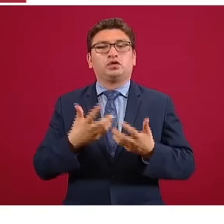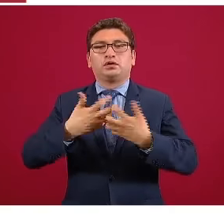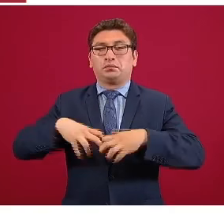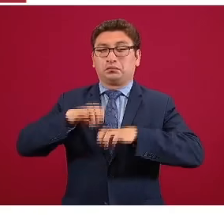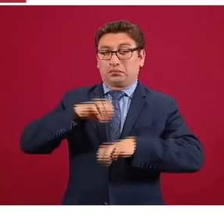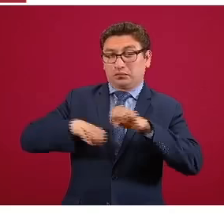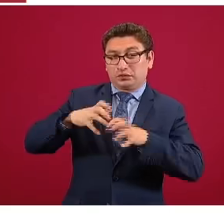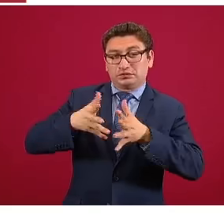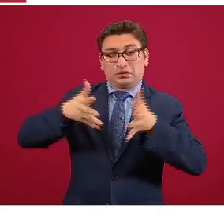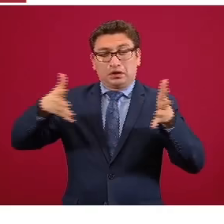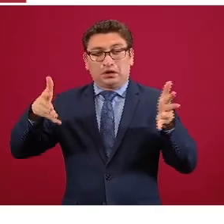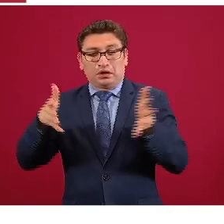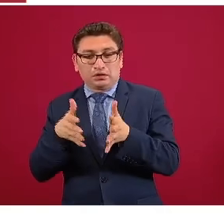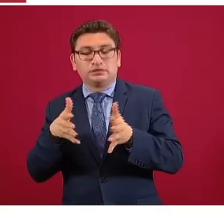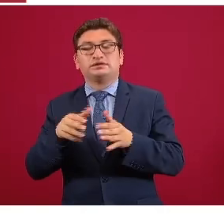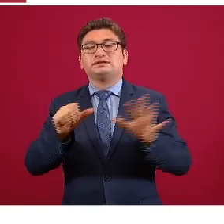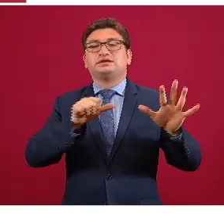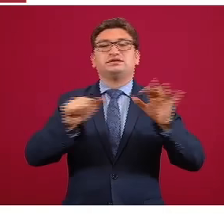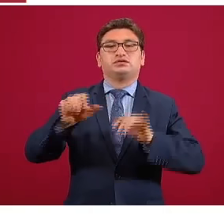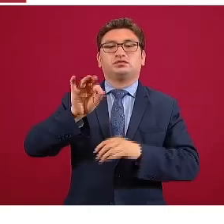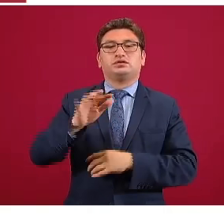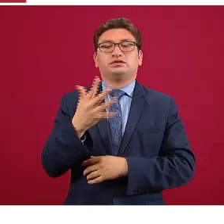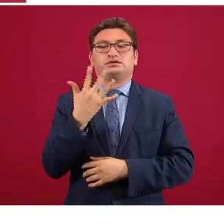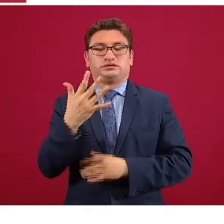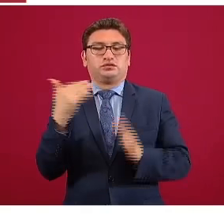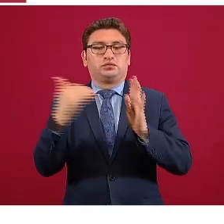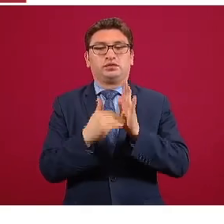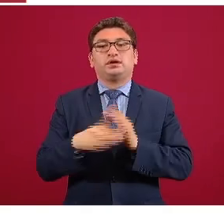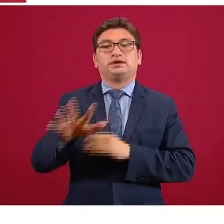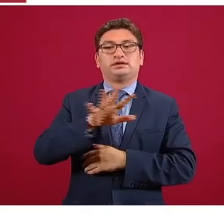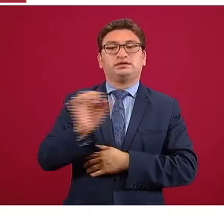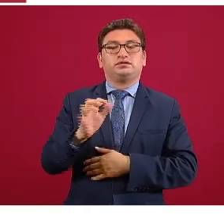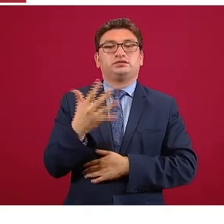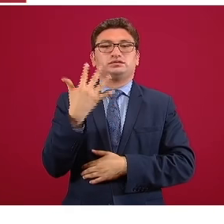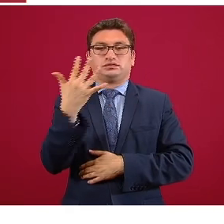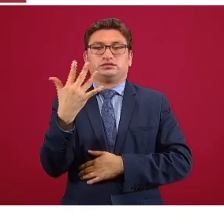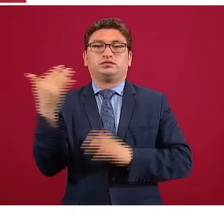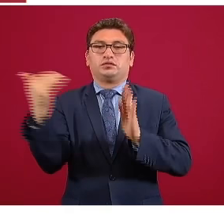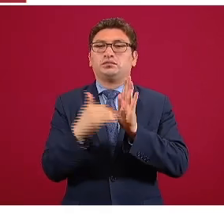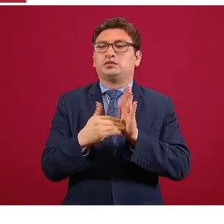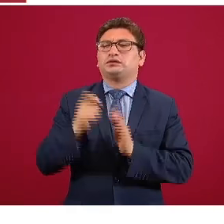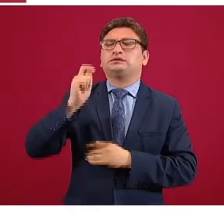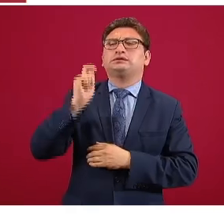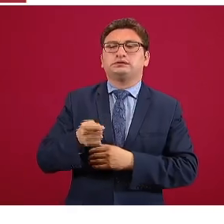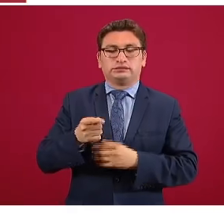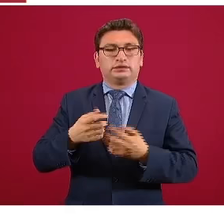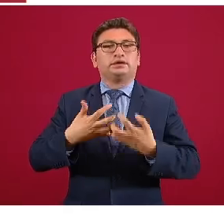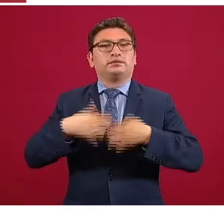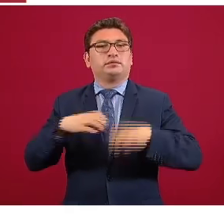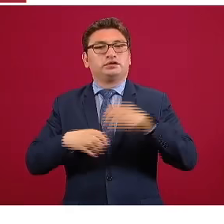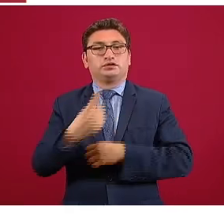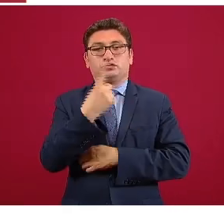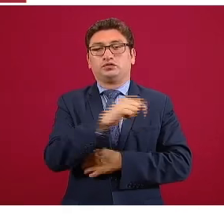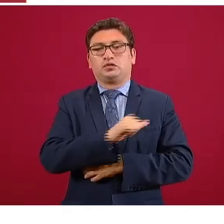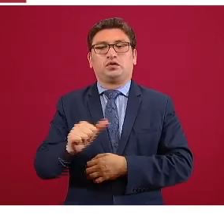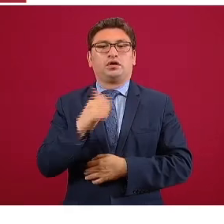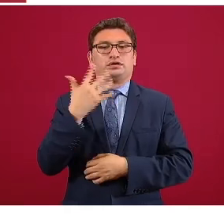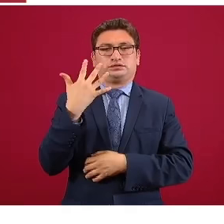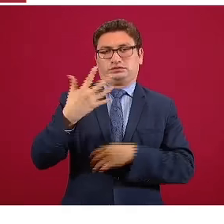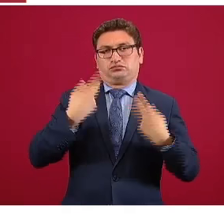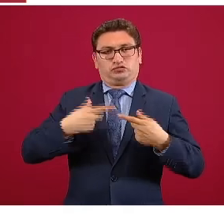empresas de estos 600 45 mil 505 mil son empresas de 1 a 5